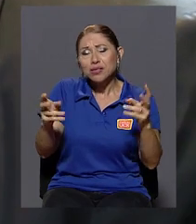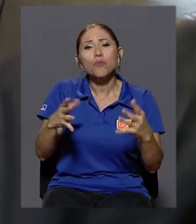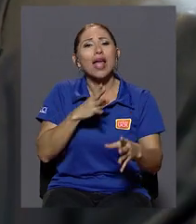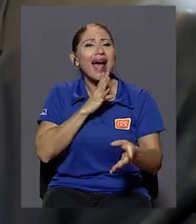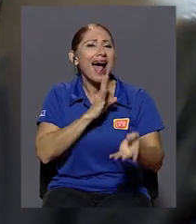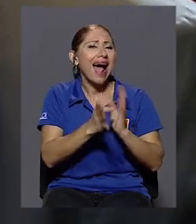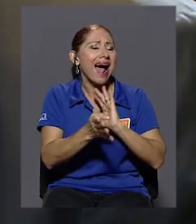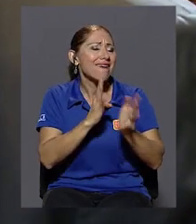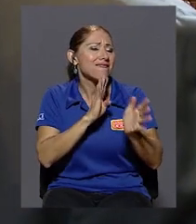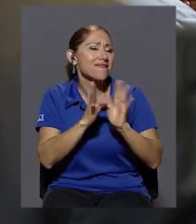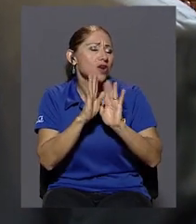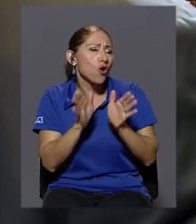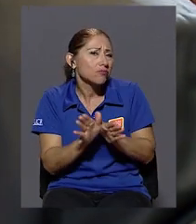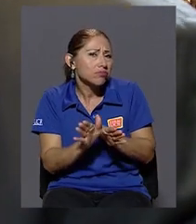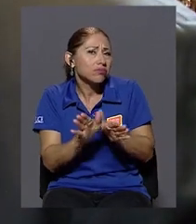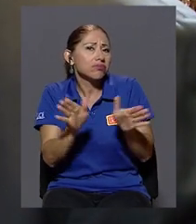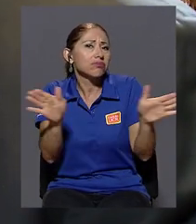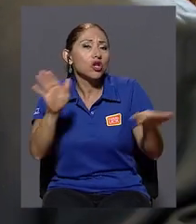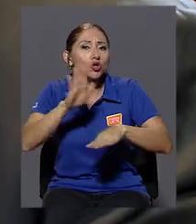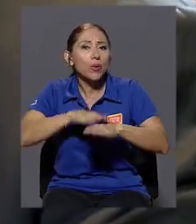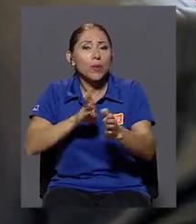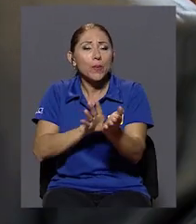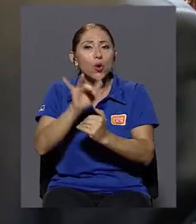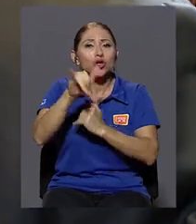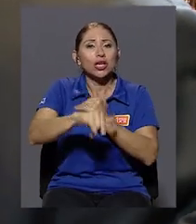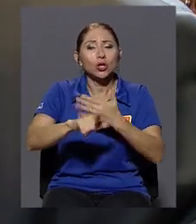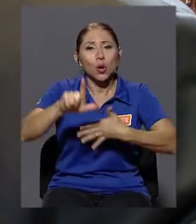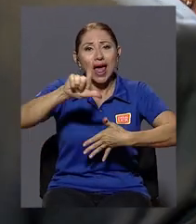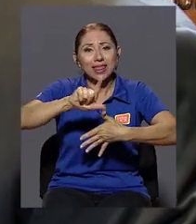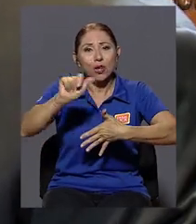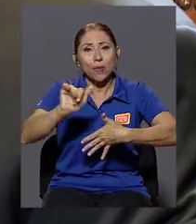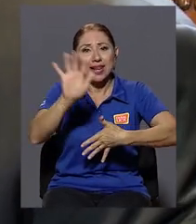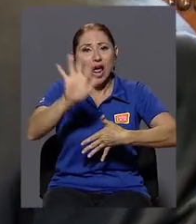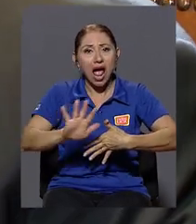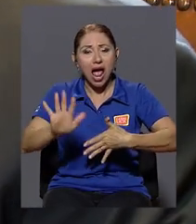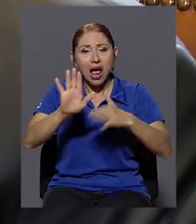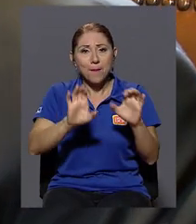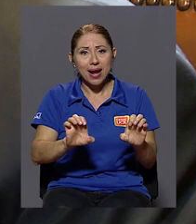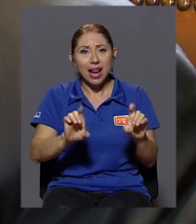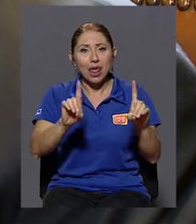habló explícitamente de un proyecto latinoamericano y caribeño